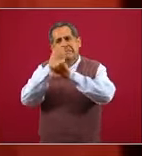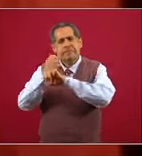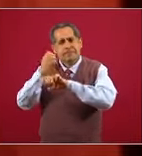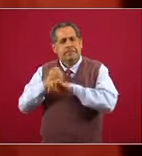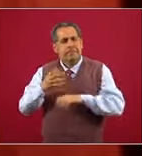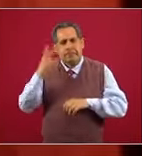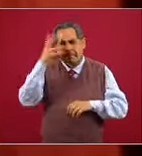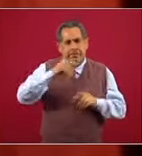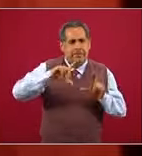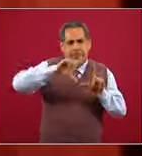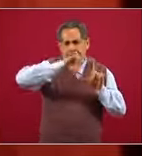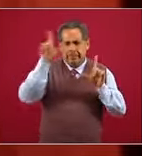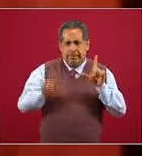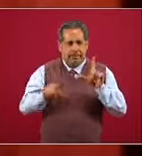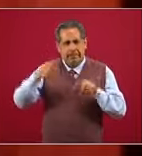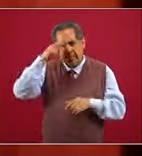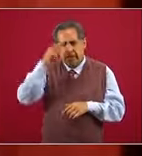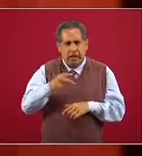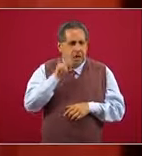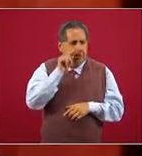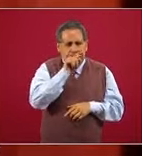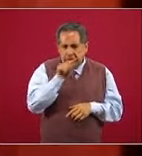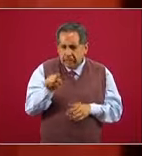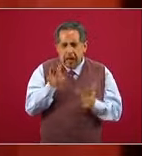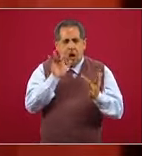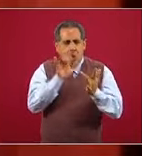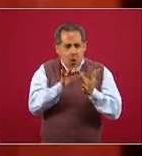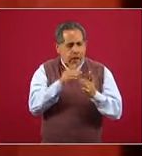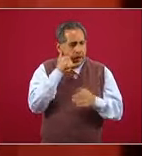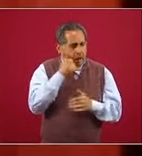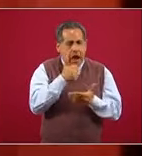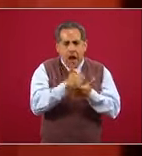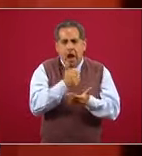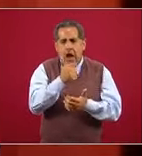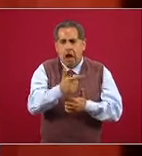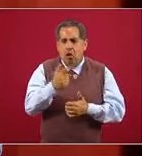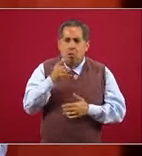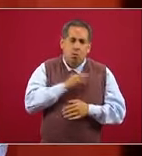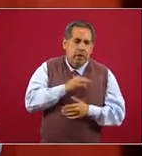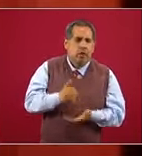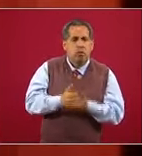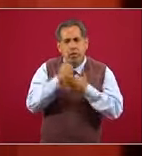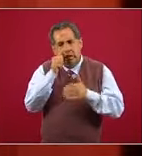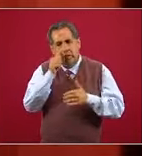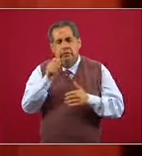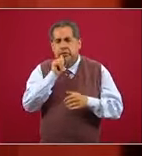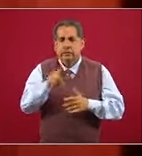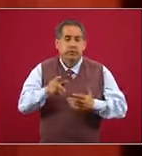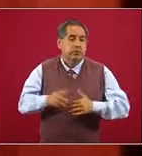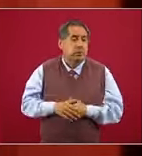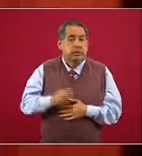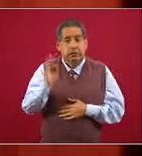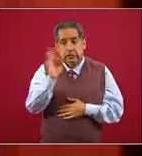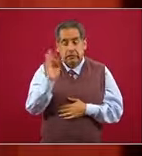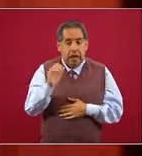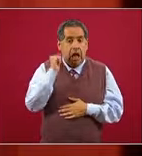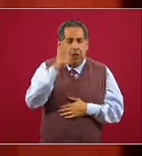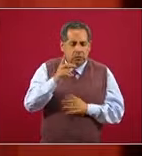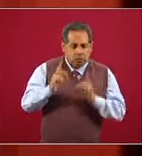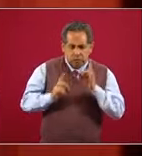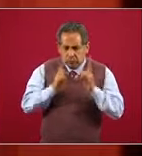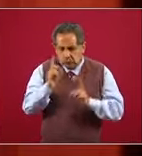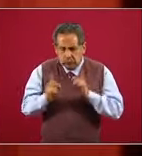hermosa República Mexicana para que se pueda contactar y saber en dónde le pueden atender. Y si tiene algunas